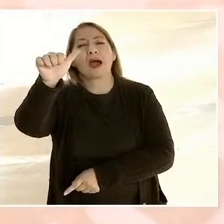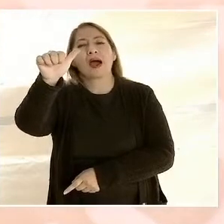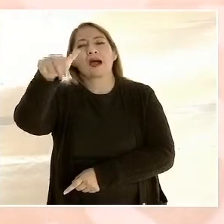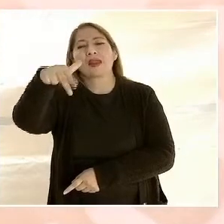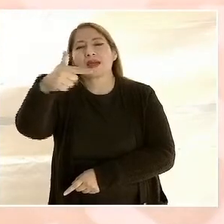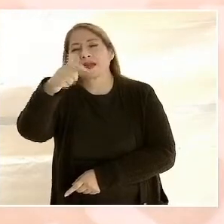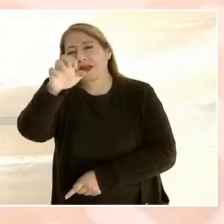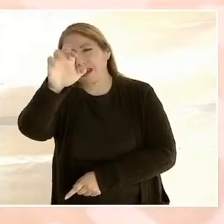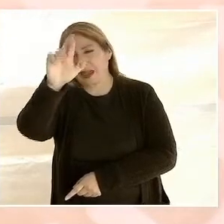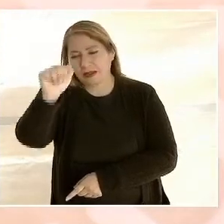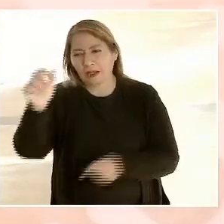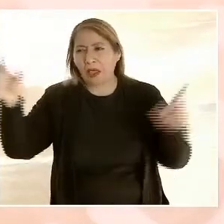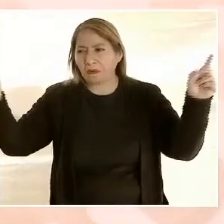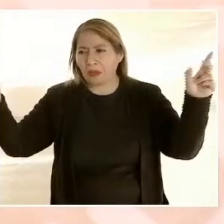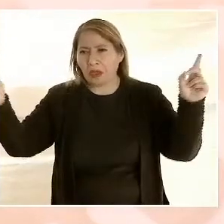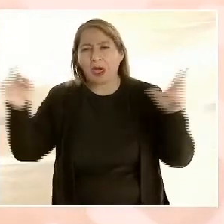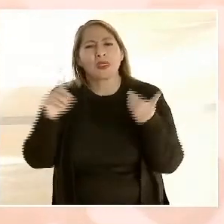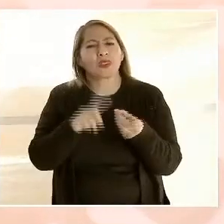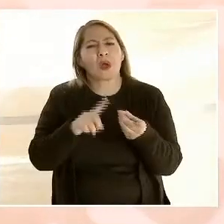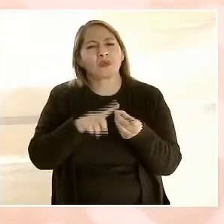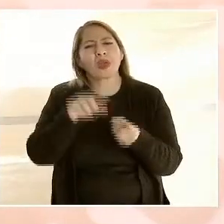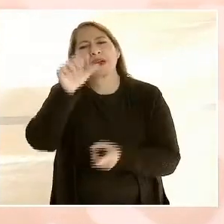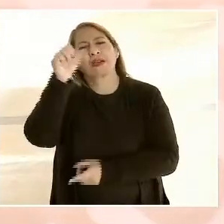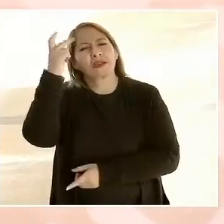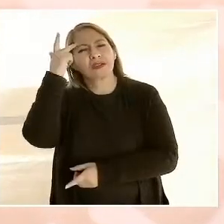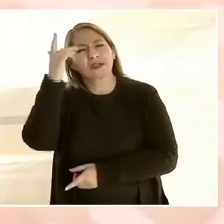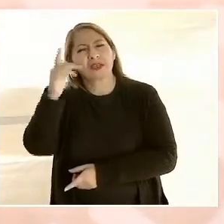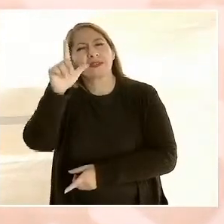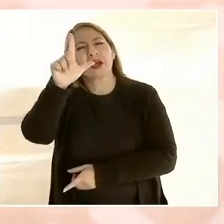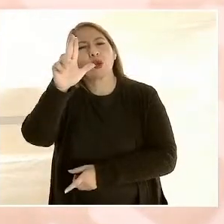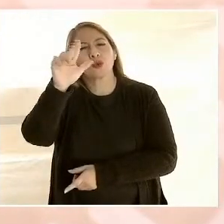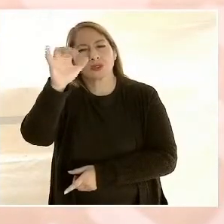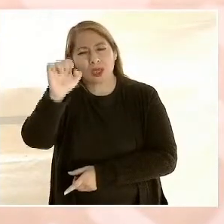el 21 de marzo próximo.